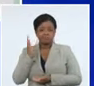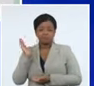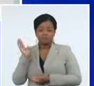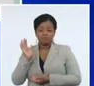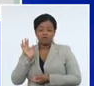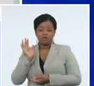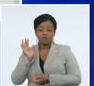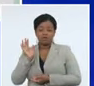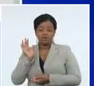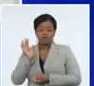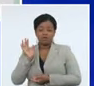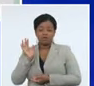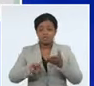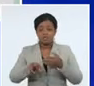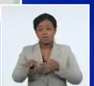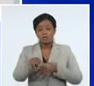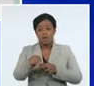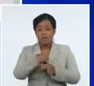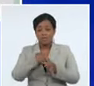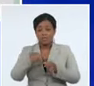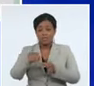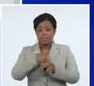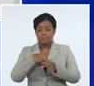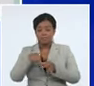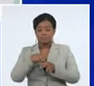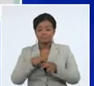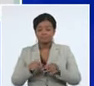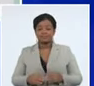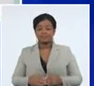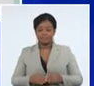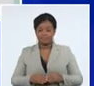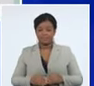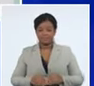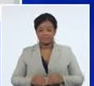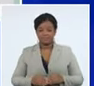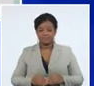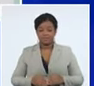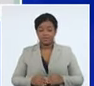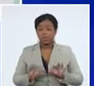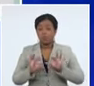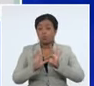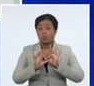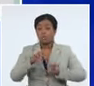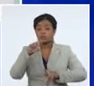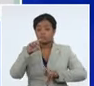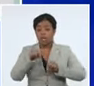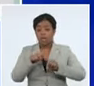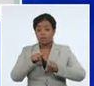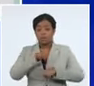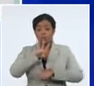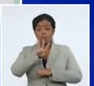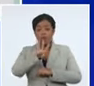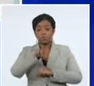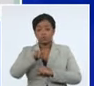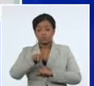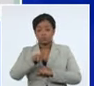provincias y la Isla de la Juventud. Guantánamo con el